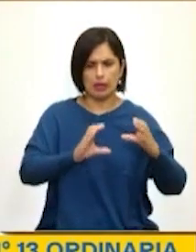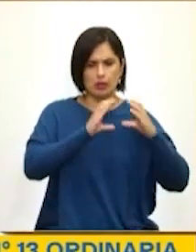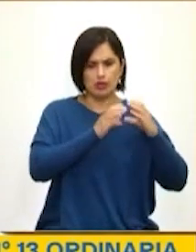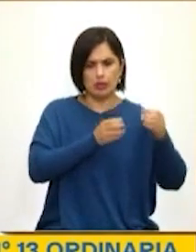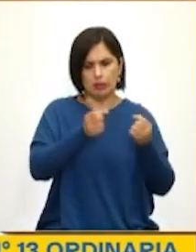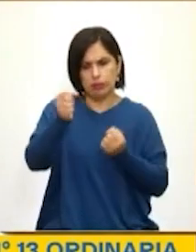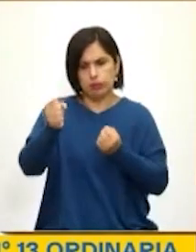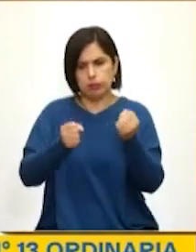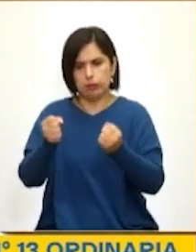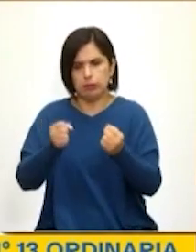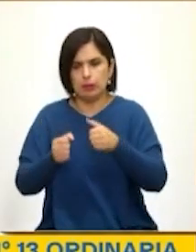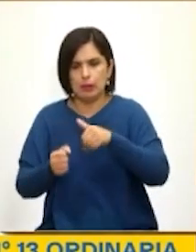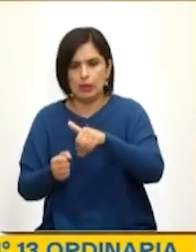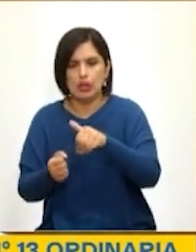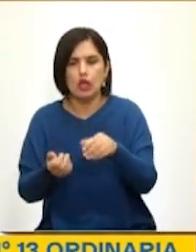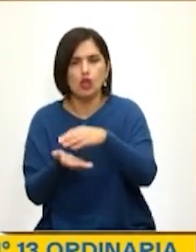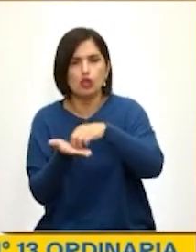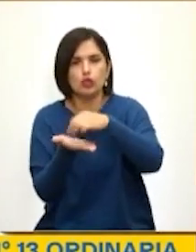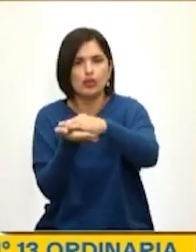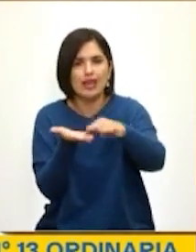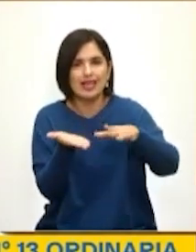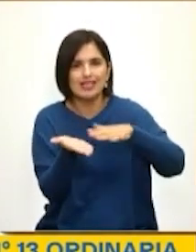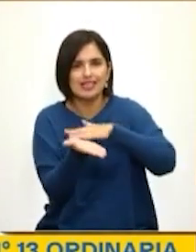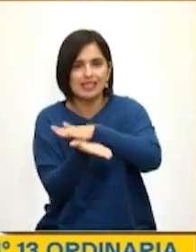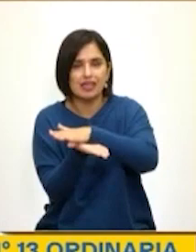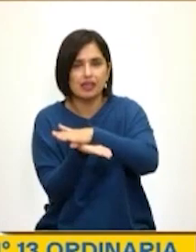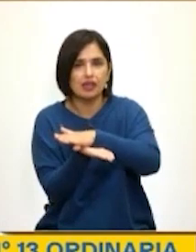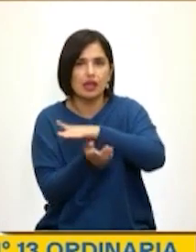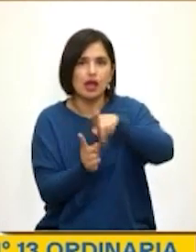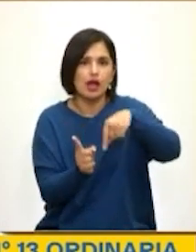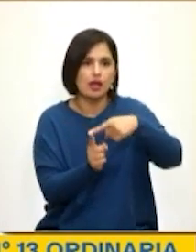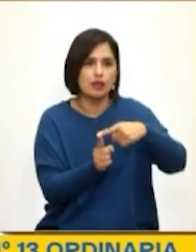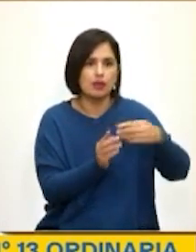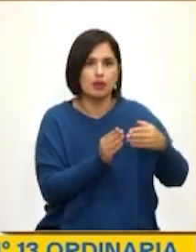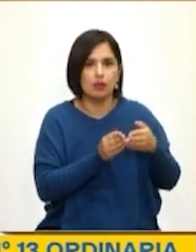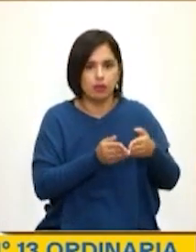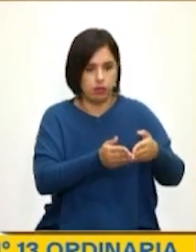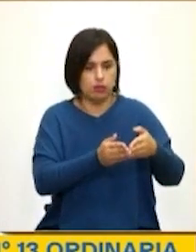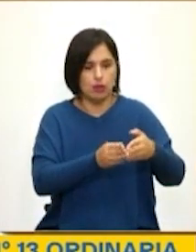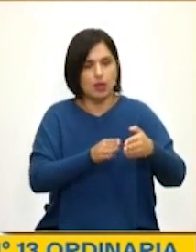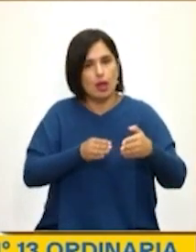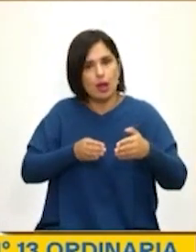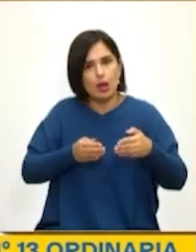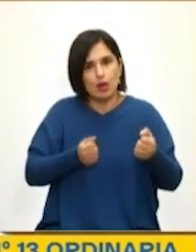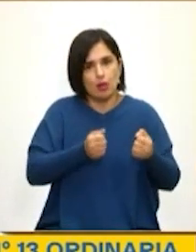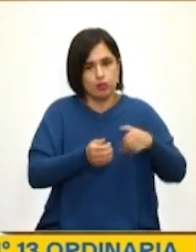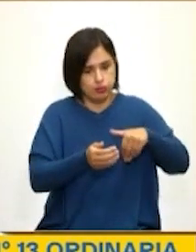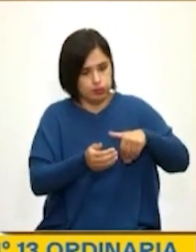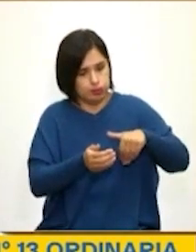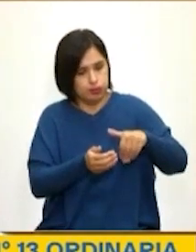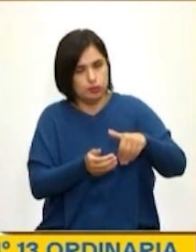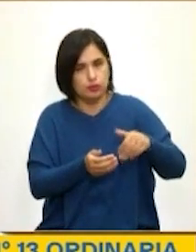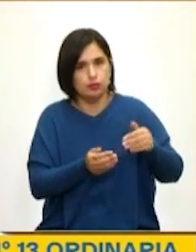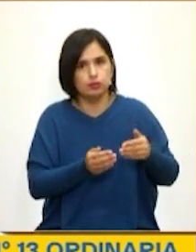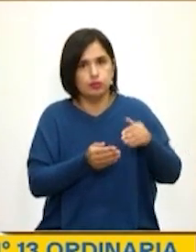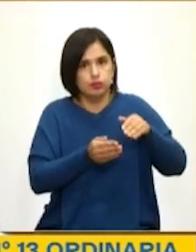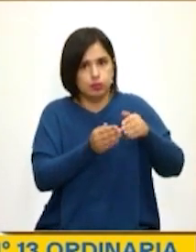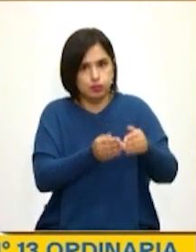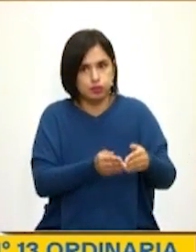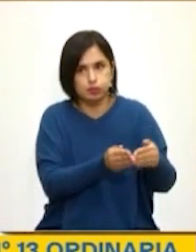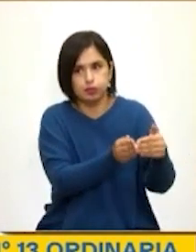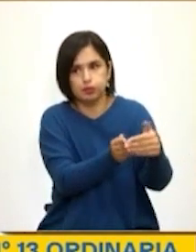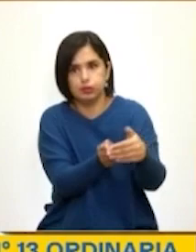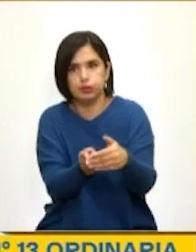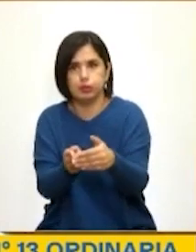desgraciadamente al ser una isla además estos camiones hay que subirlos sobre las embarcaciones Para que lleven en algunas épocas de